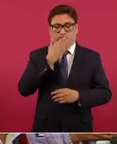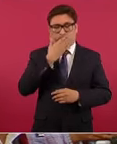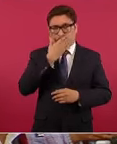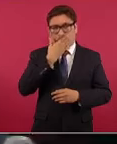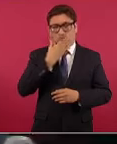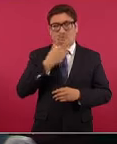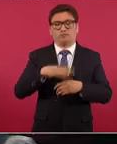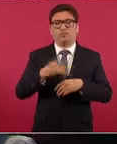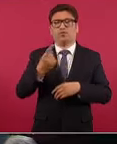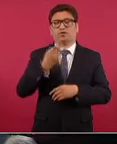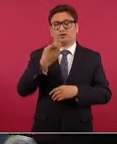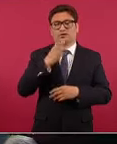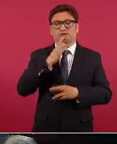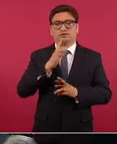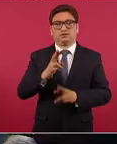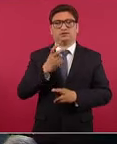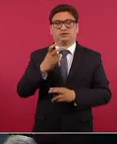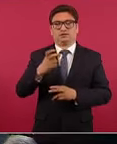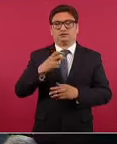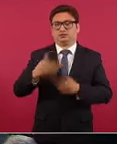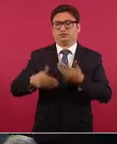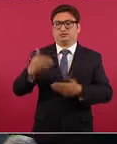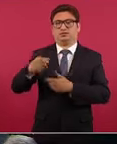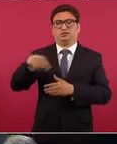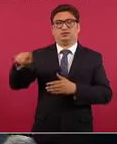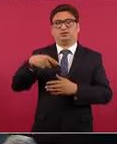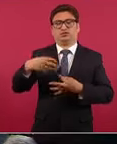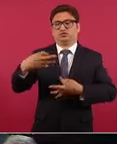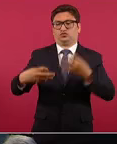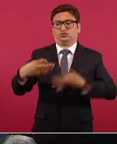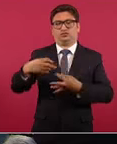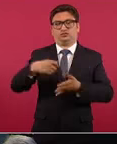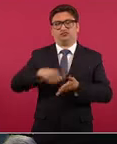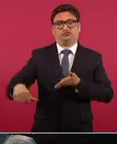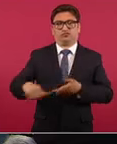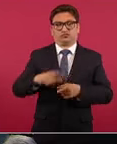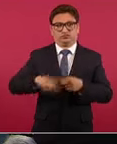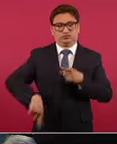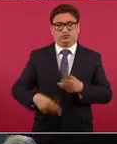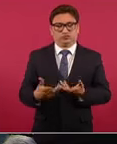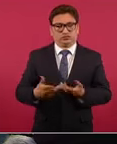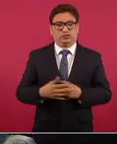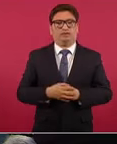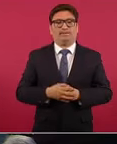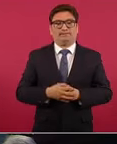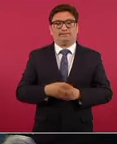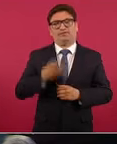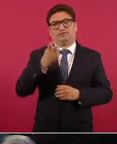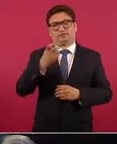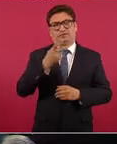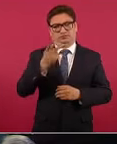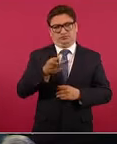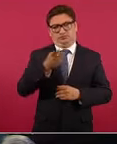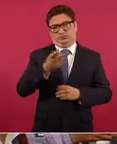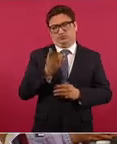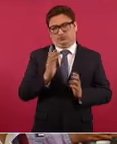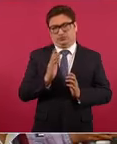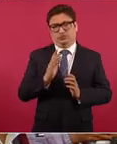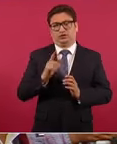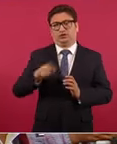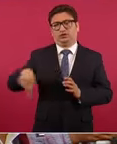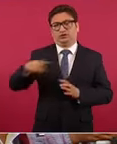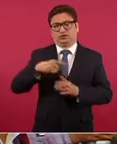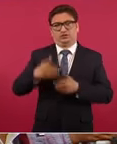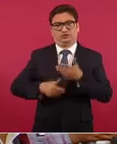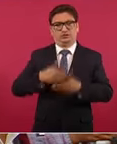ese sentido de la concentración ya hizo que les anularon su juicio por ejemplo no y preguntar si pues bueno en el caso de